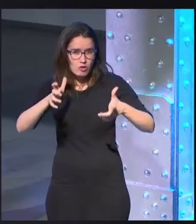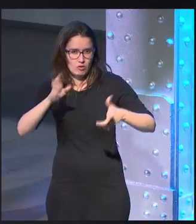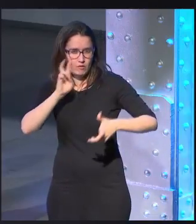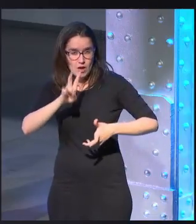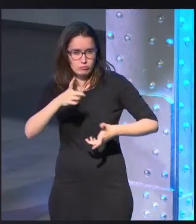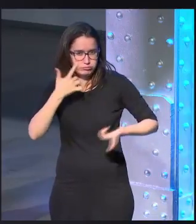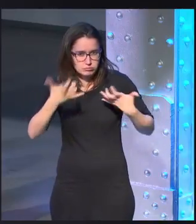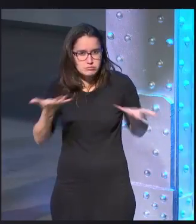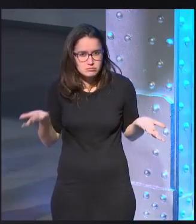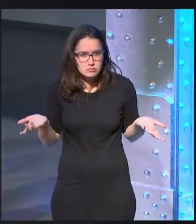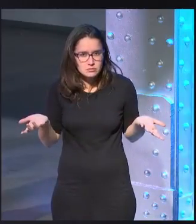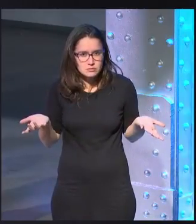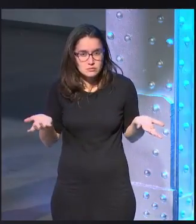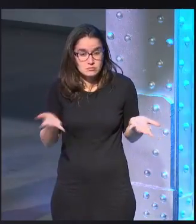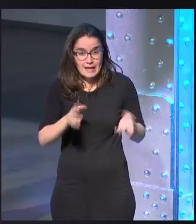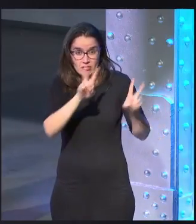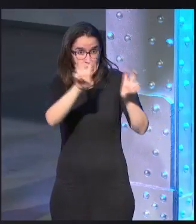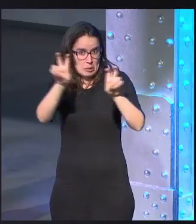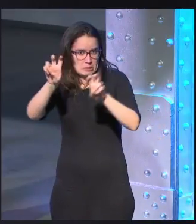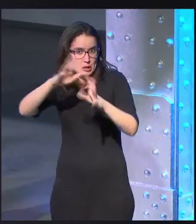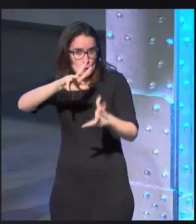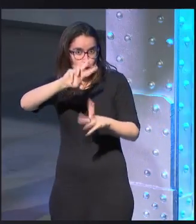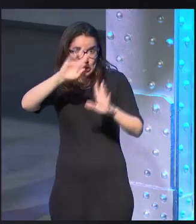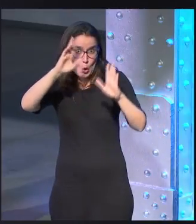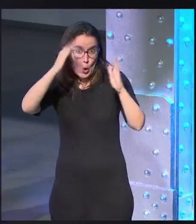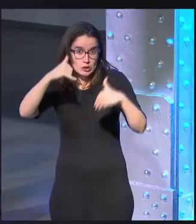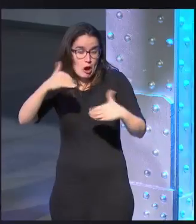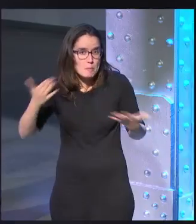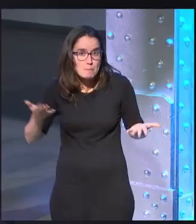que no tienen muchas otras cosas de las que hablar aparentemente.